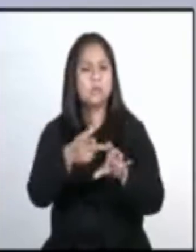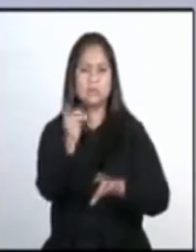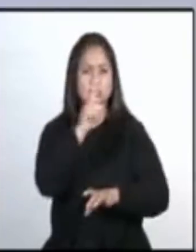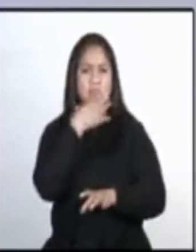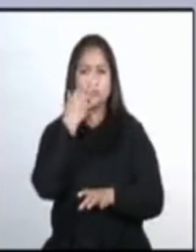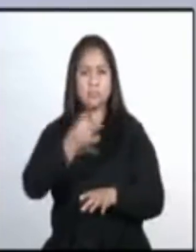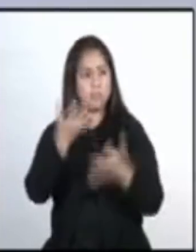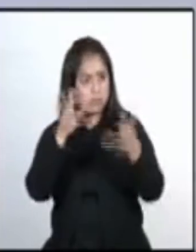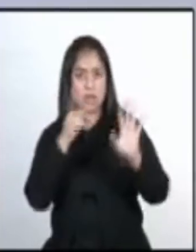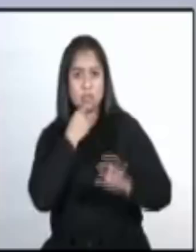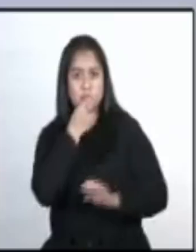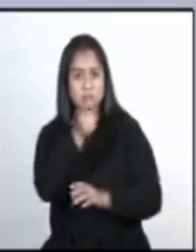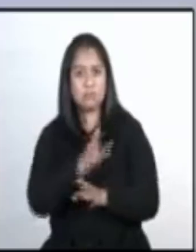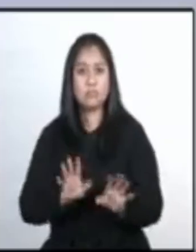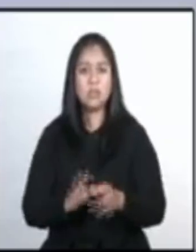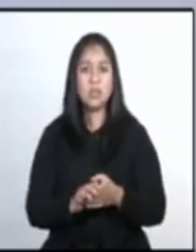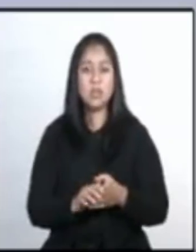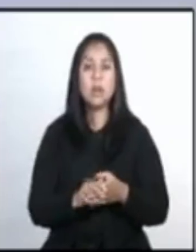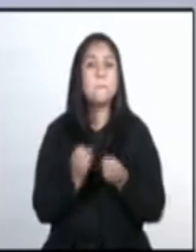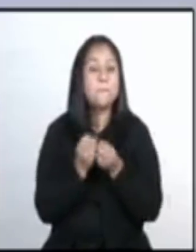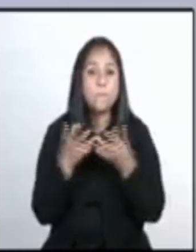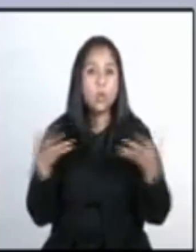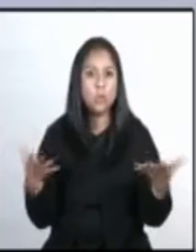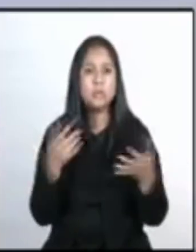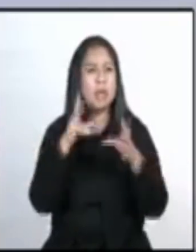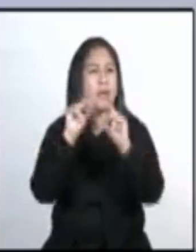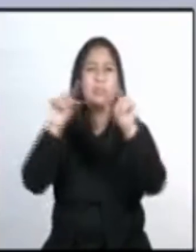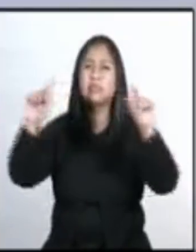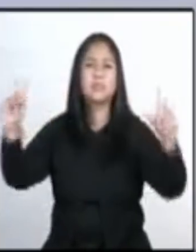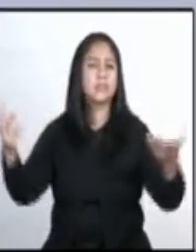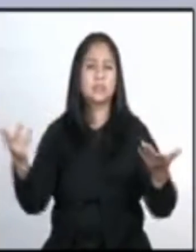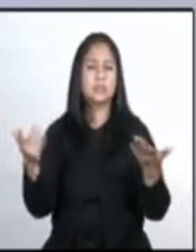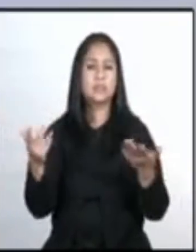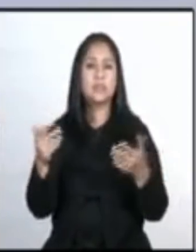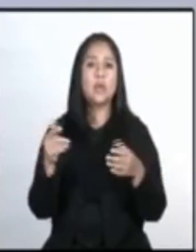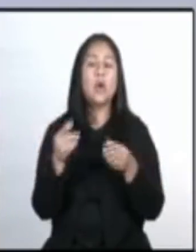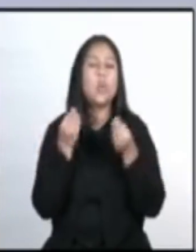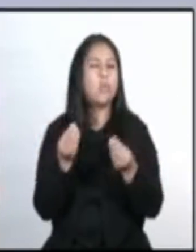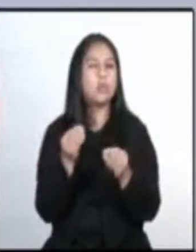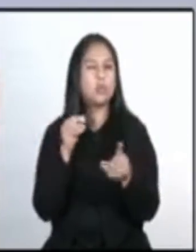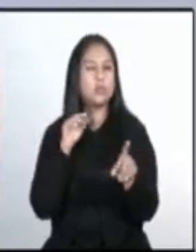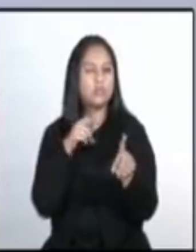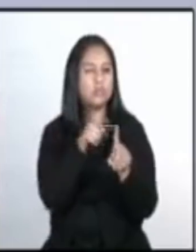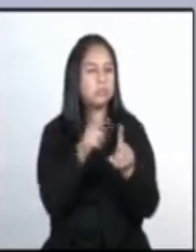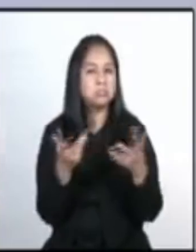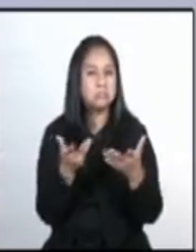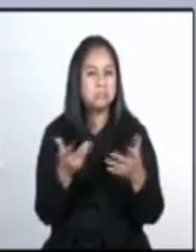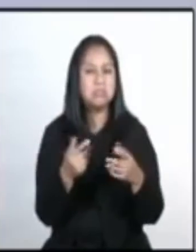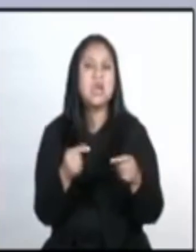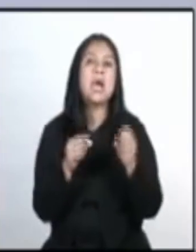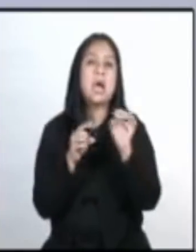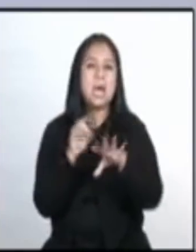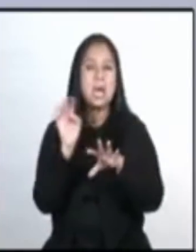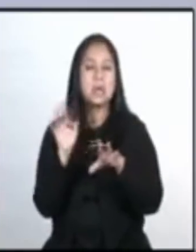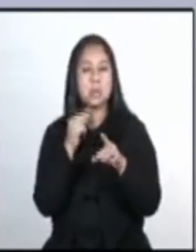ya lo oyeron. Mucha gente habla cosas con varios propósitos. Unos, los